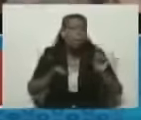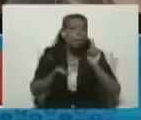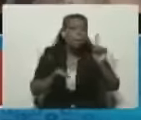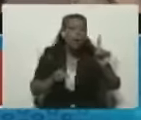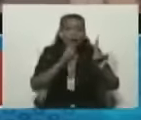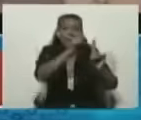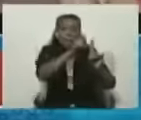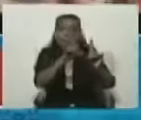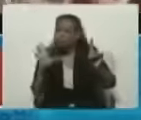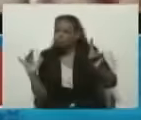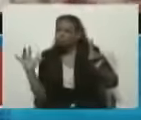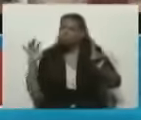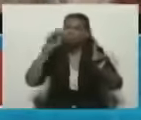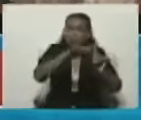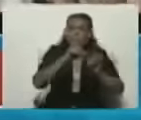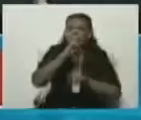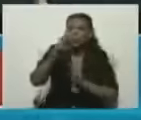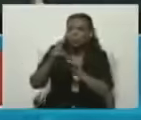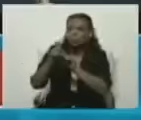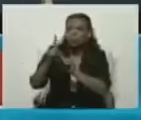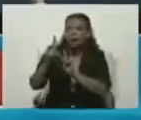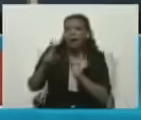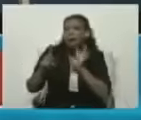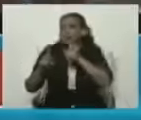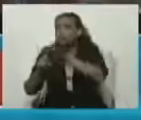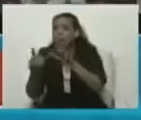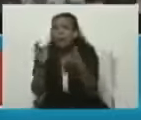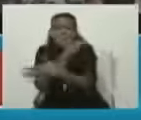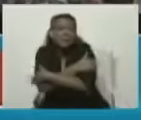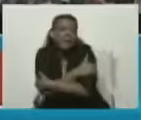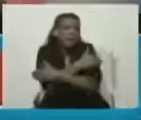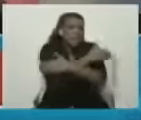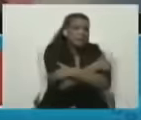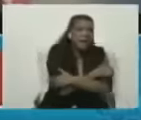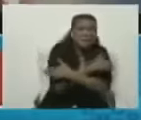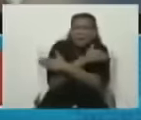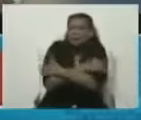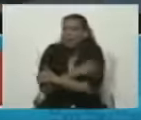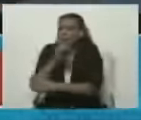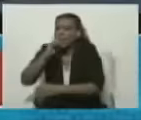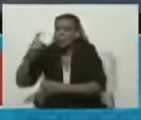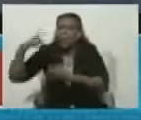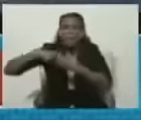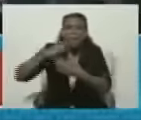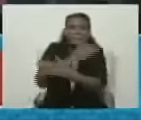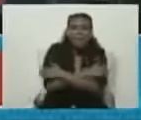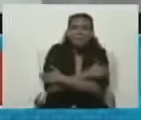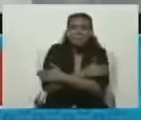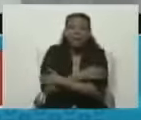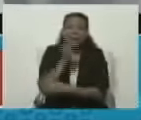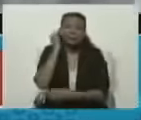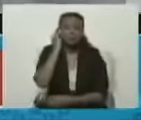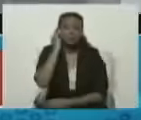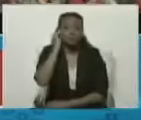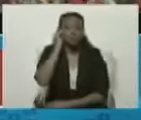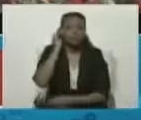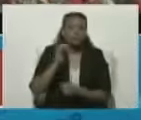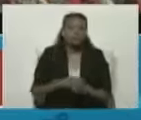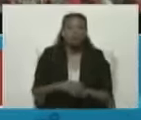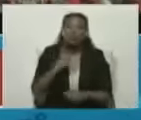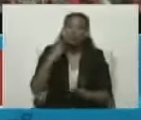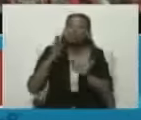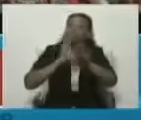pueblo se va a la calle a abrazar a su presidente, a abrazar a su candidato. Y